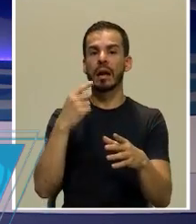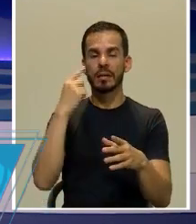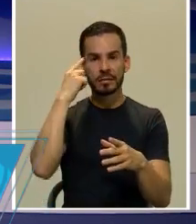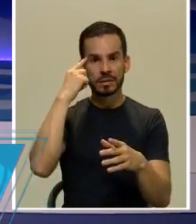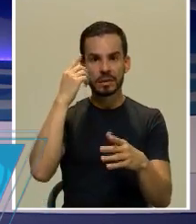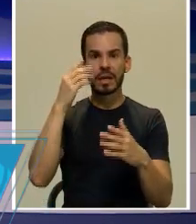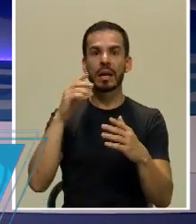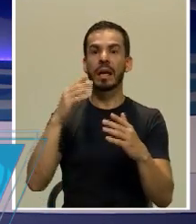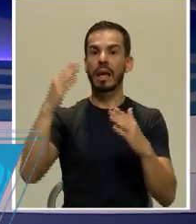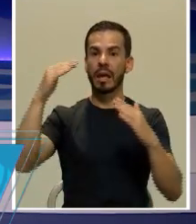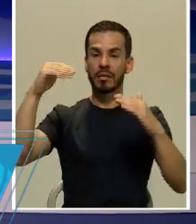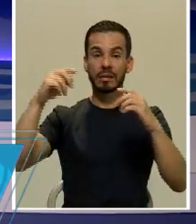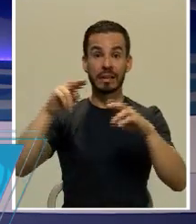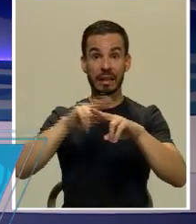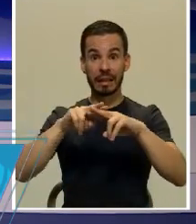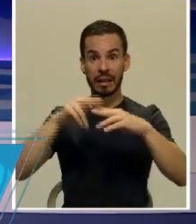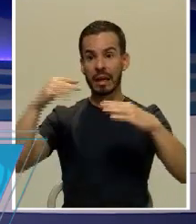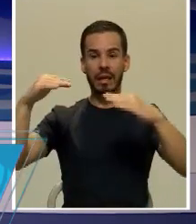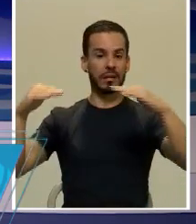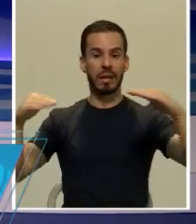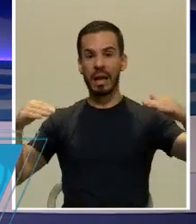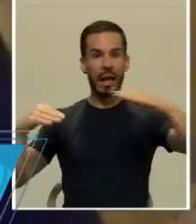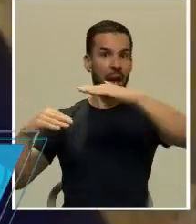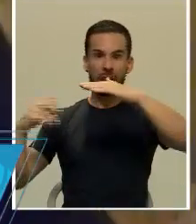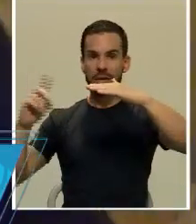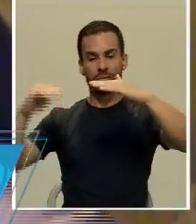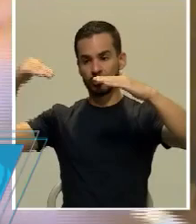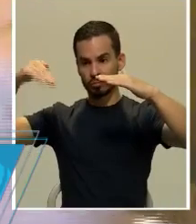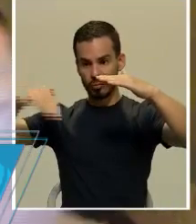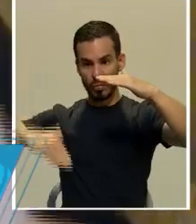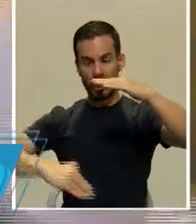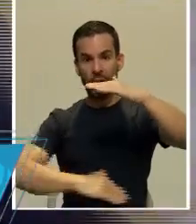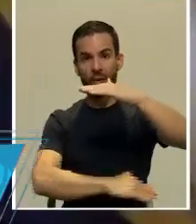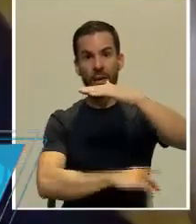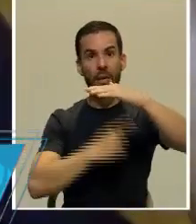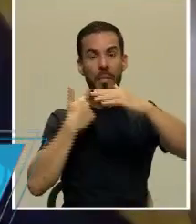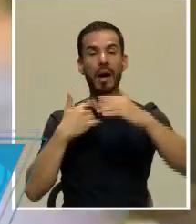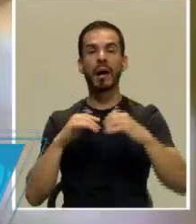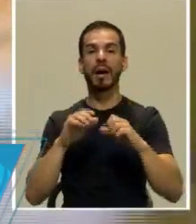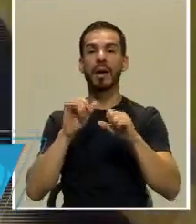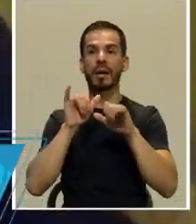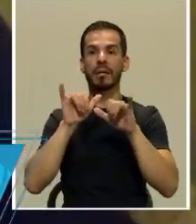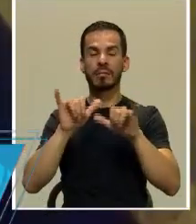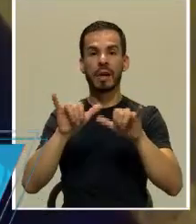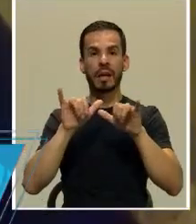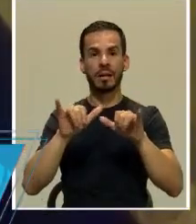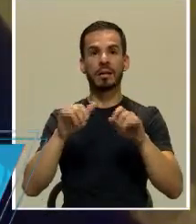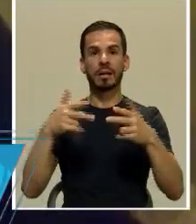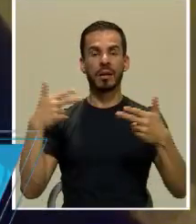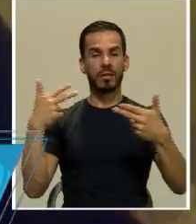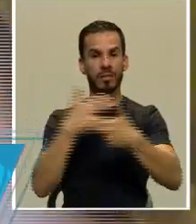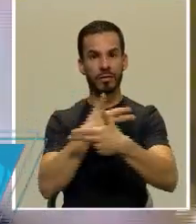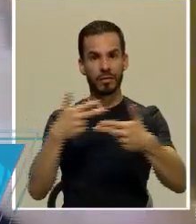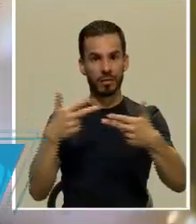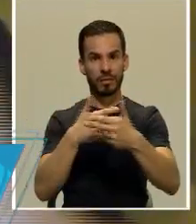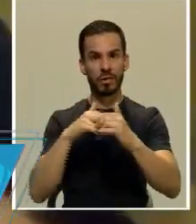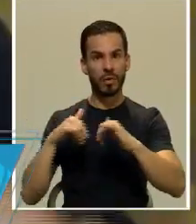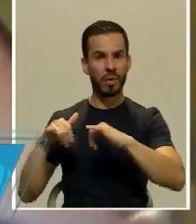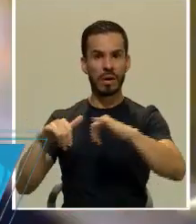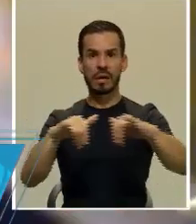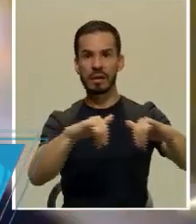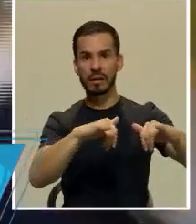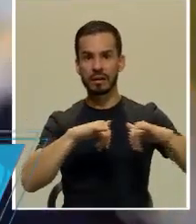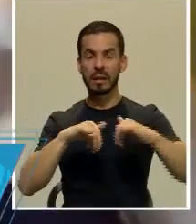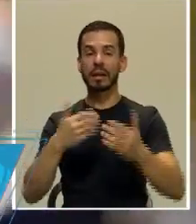que desnivelar el cruce del tren para asegurarse que se mantenga un estándar de flujo, que es lo que se